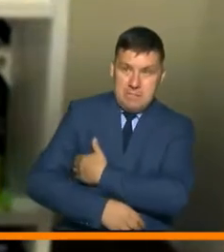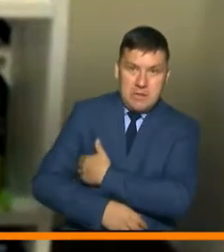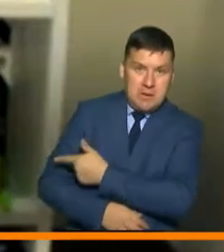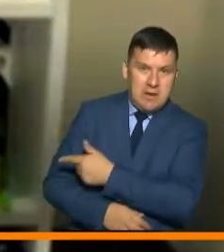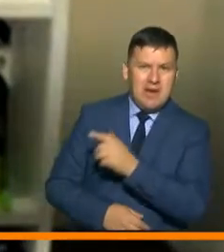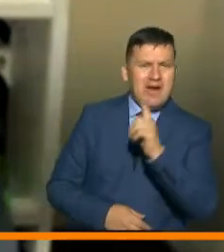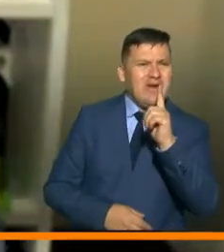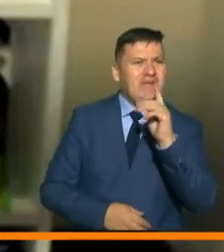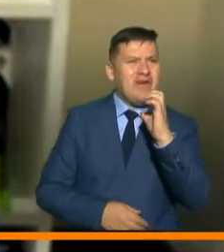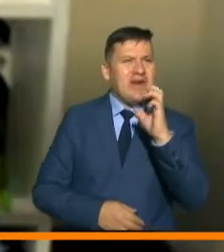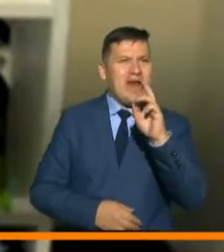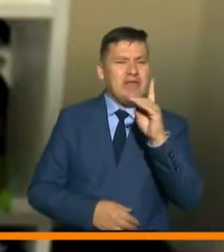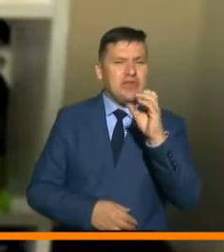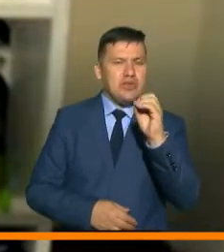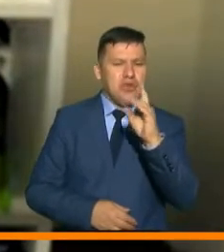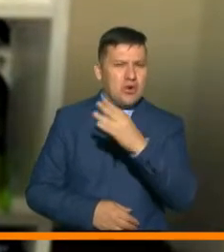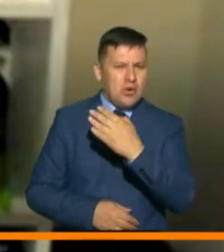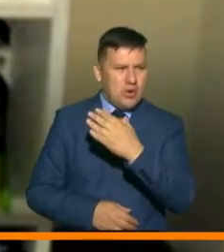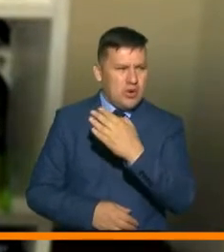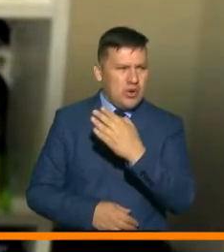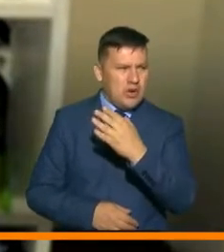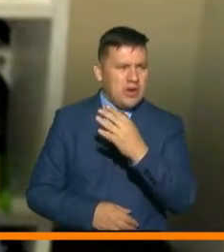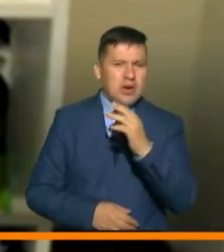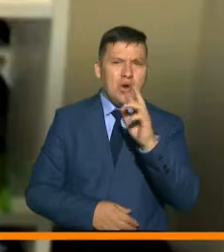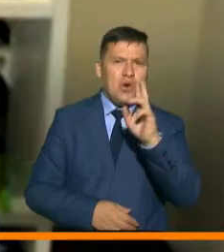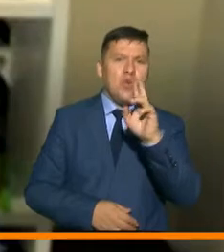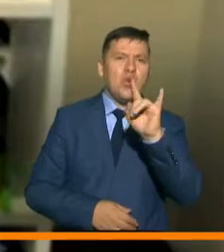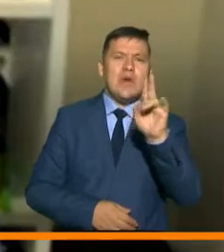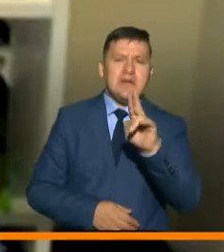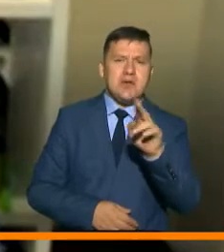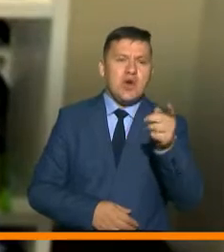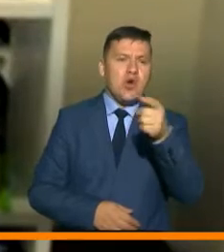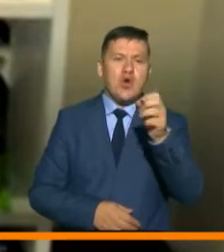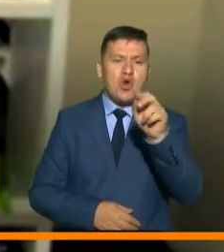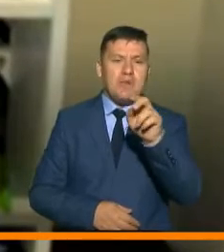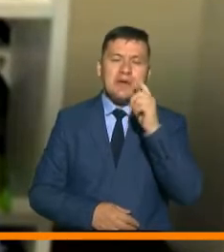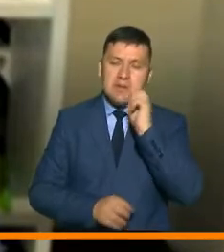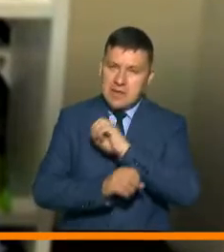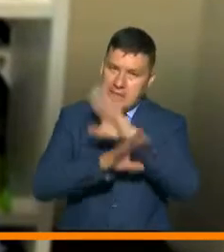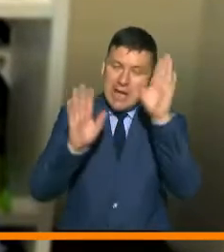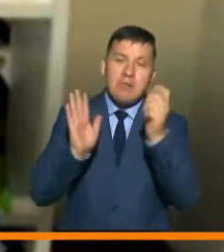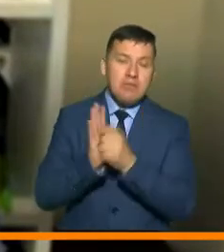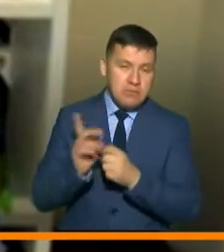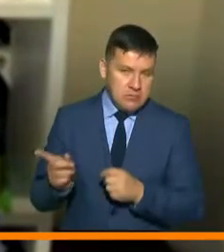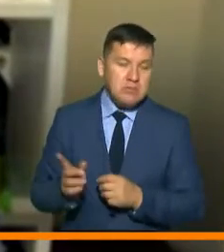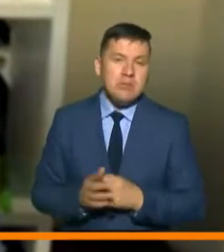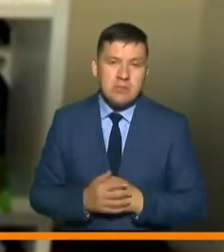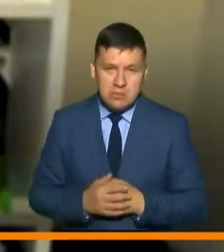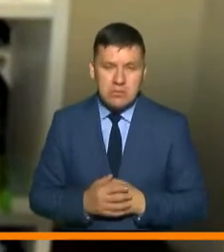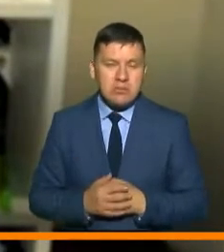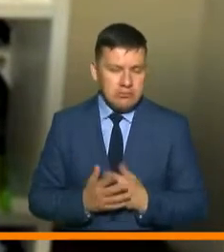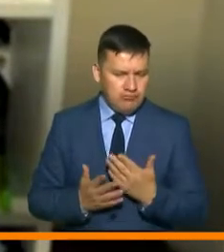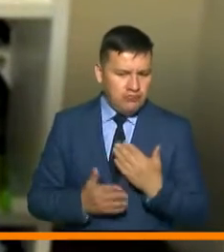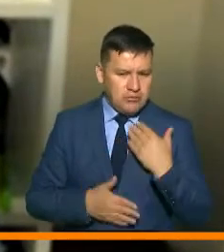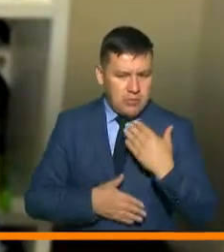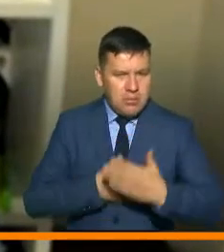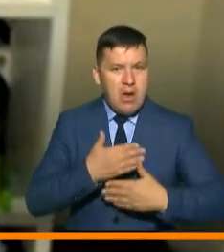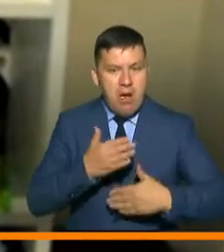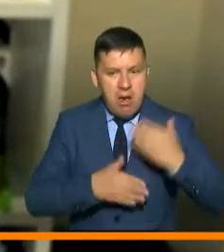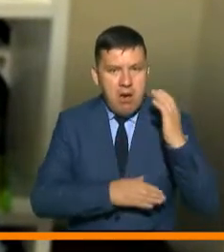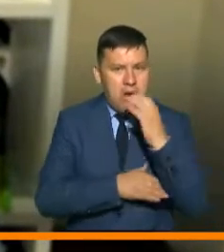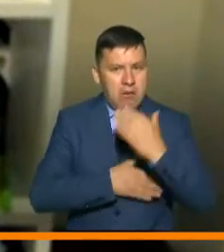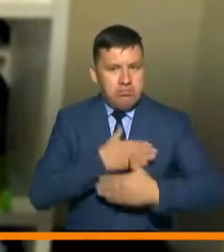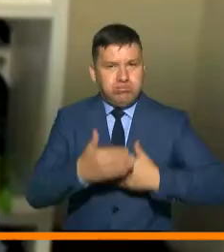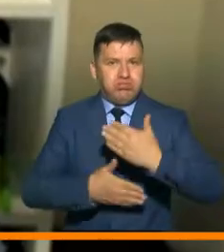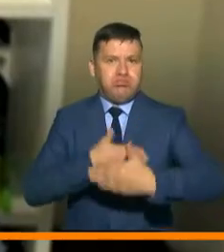fernando fernando ruiz gómez y queda muy claro que como empresa en un proceso de